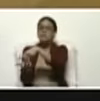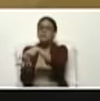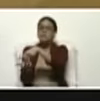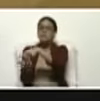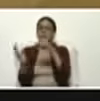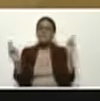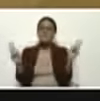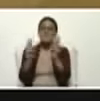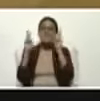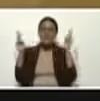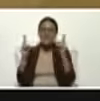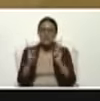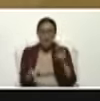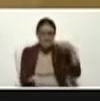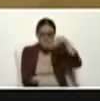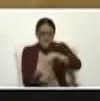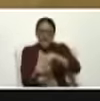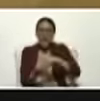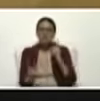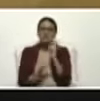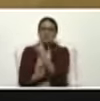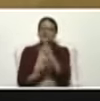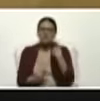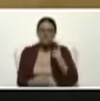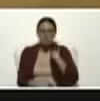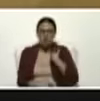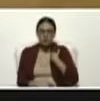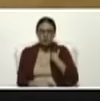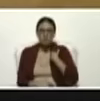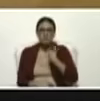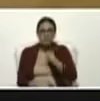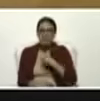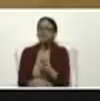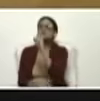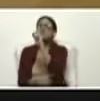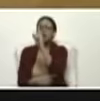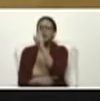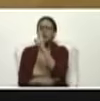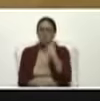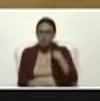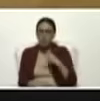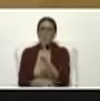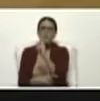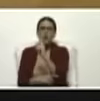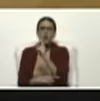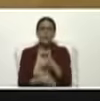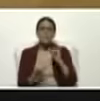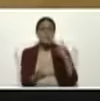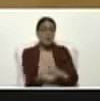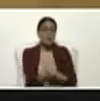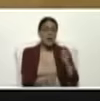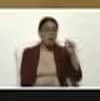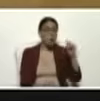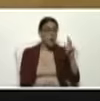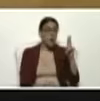en defensa de su pueblo? Su hermano Saúl lo vio tan decidido que le dio su apoyo.